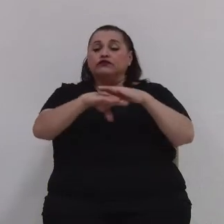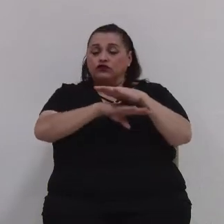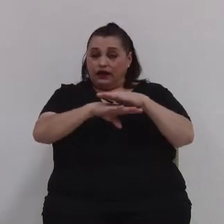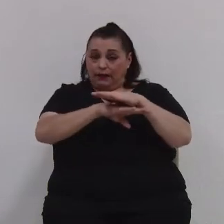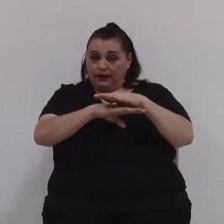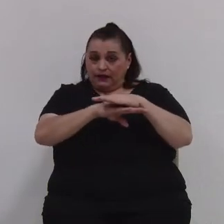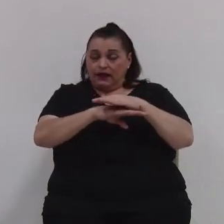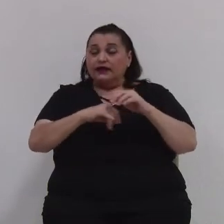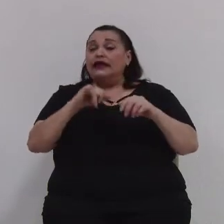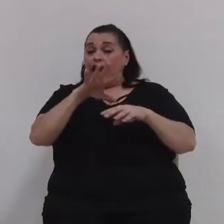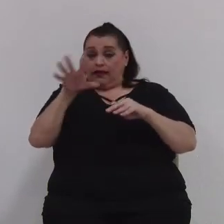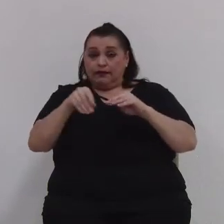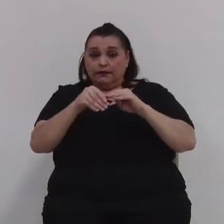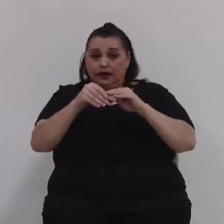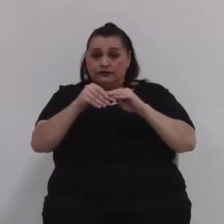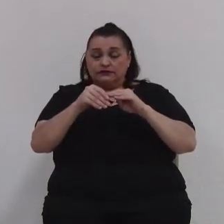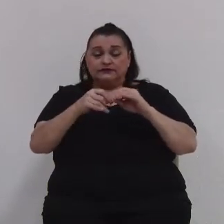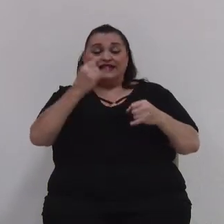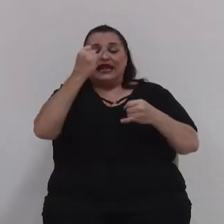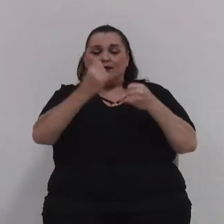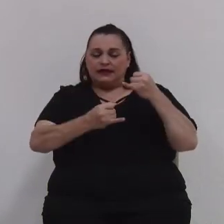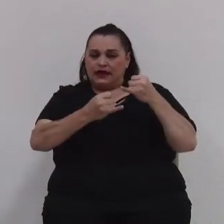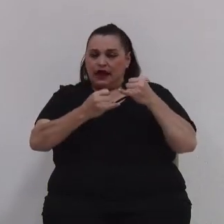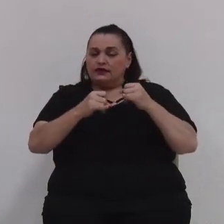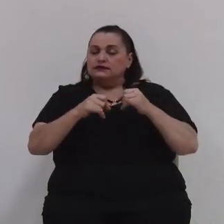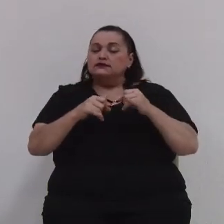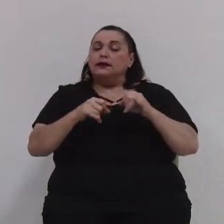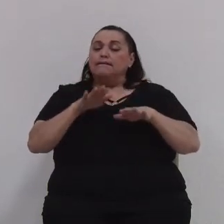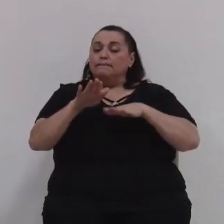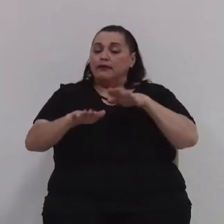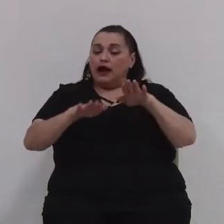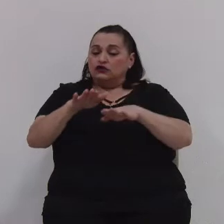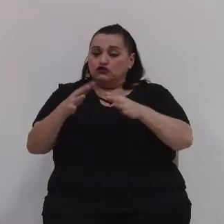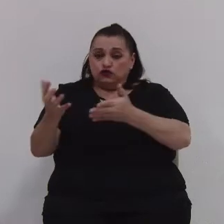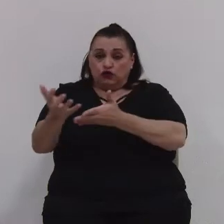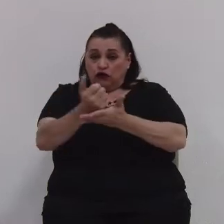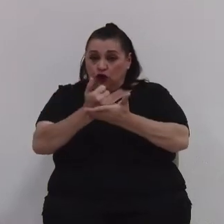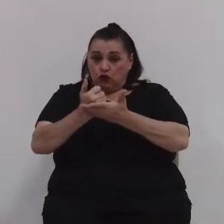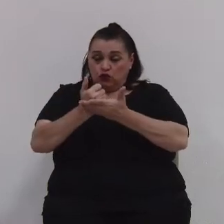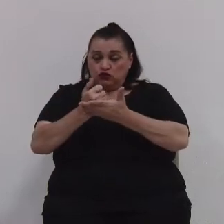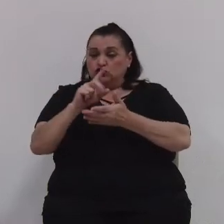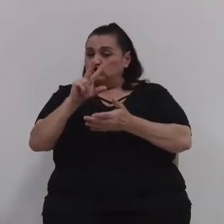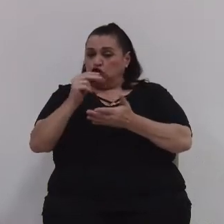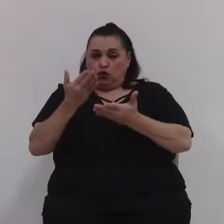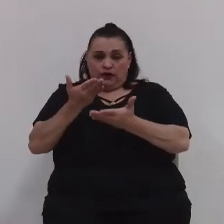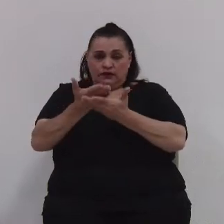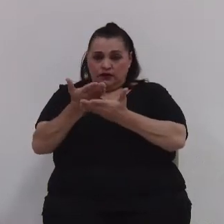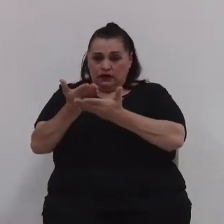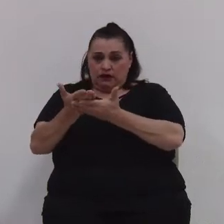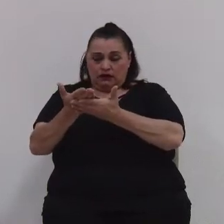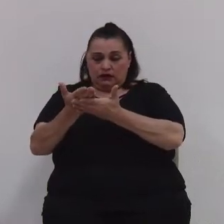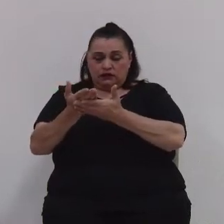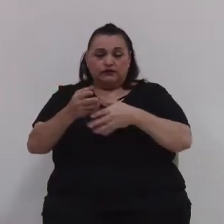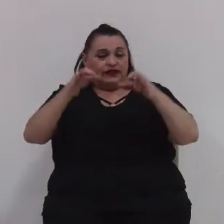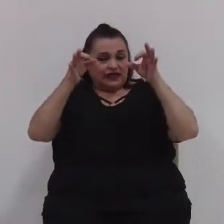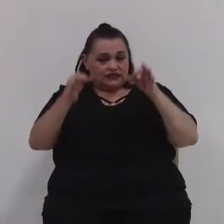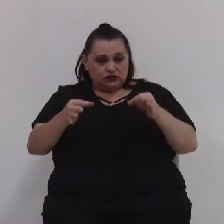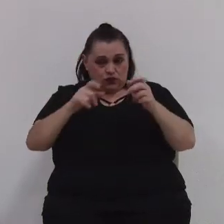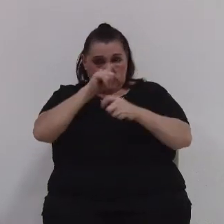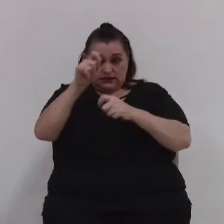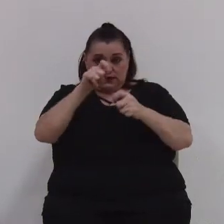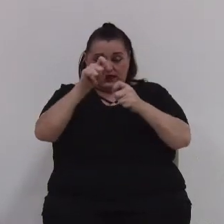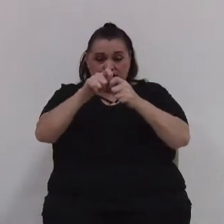fundamentalmente, y además terminar los traspasos de una serie de recursos que no se le han entregado por una decisión muy específica